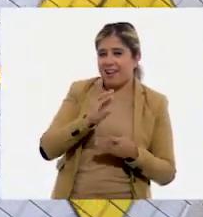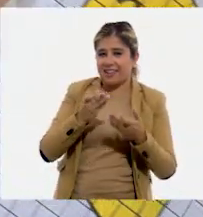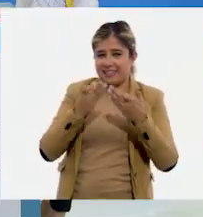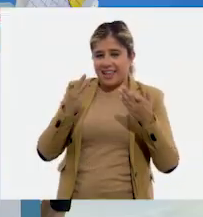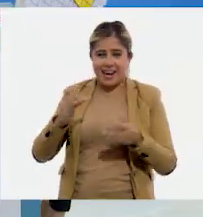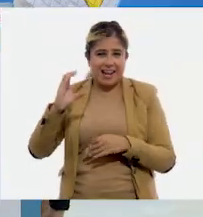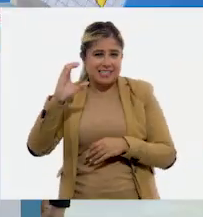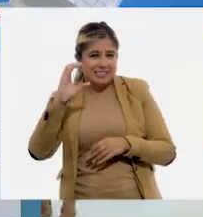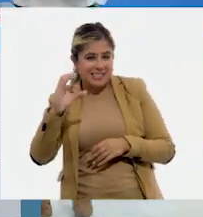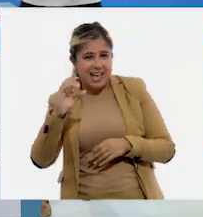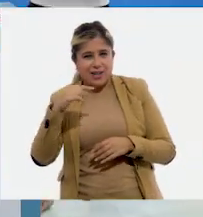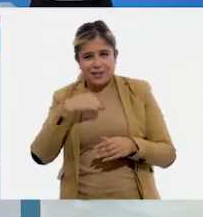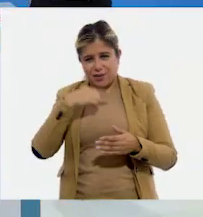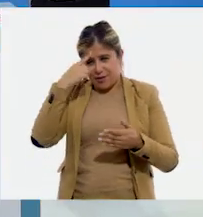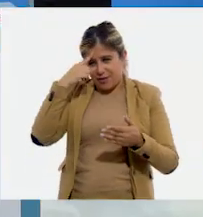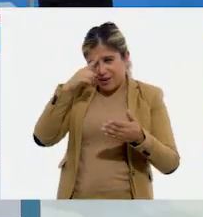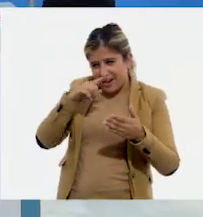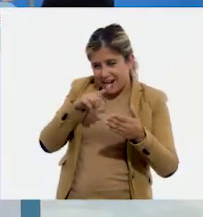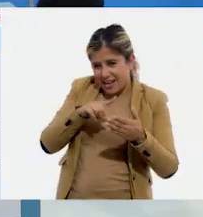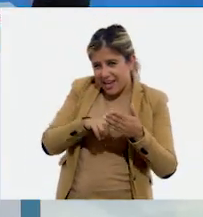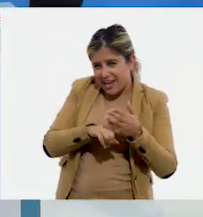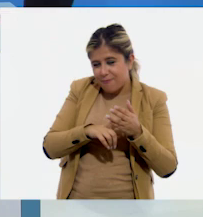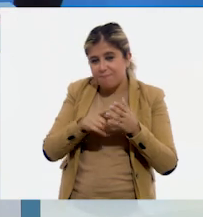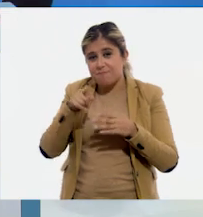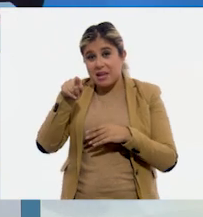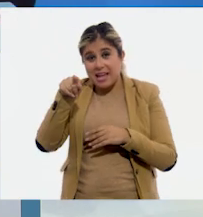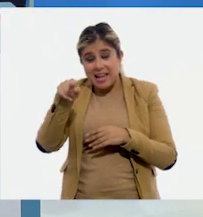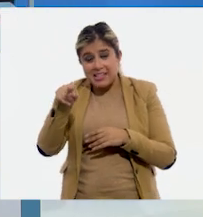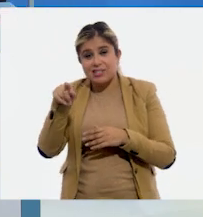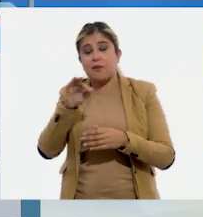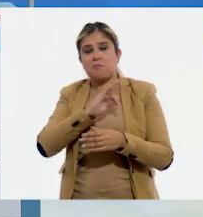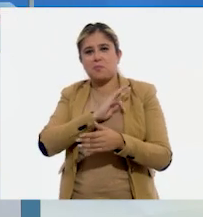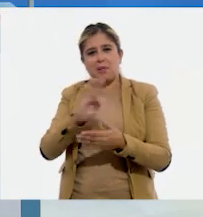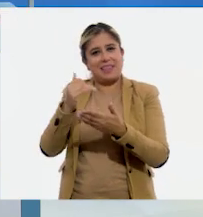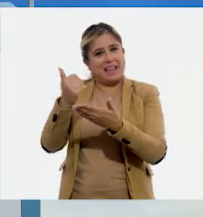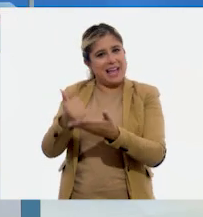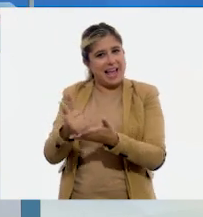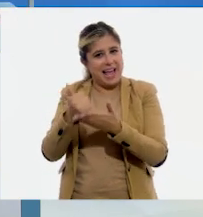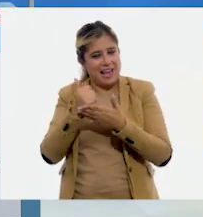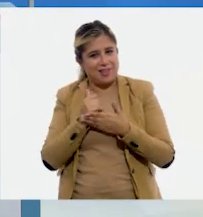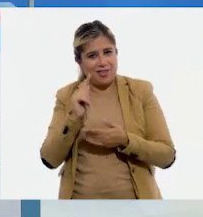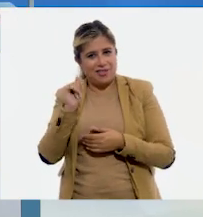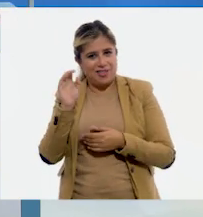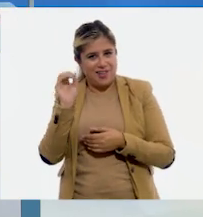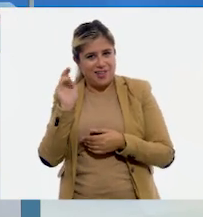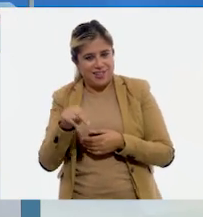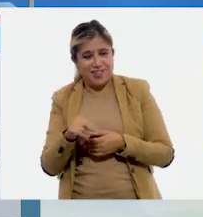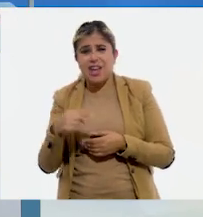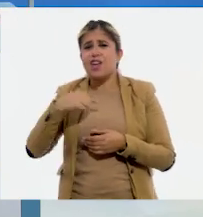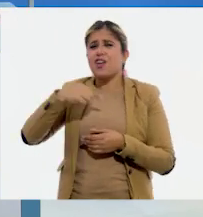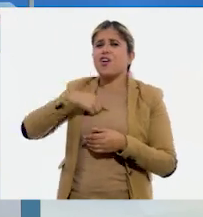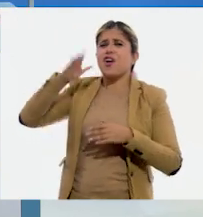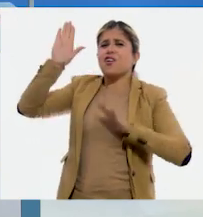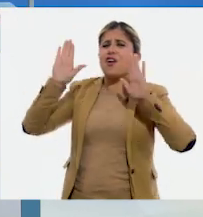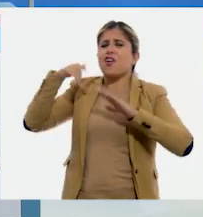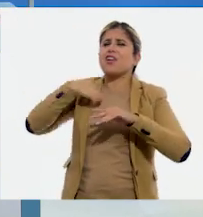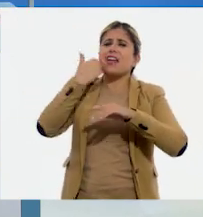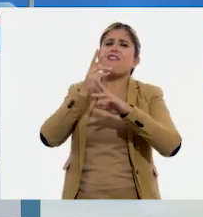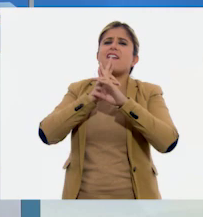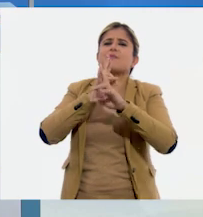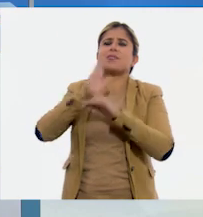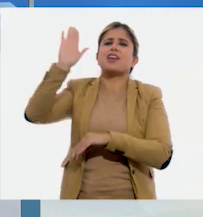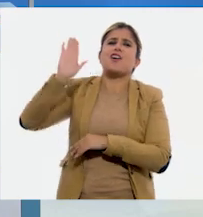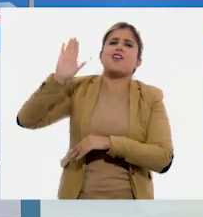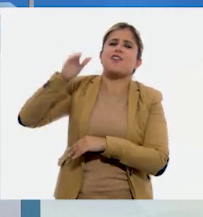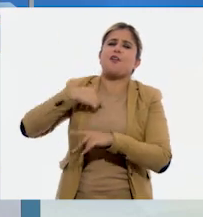C. Yo creo que para este me va a ayudar Ton. ¡Yo lo quiero resolver!